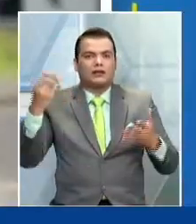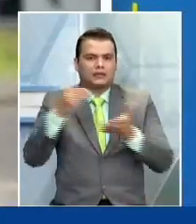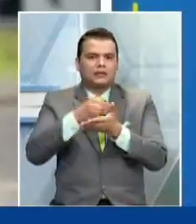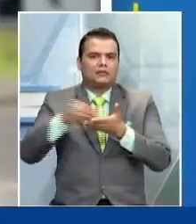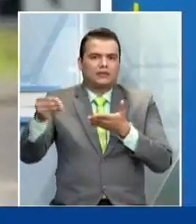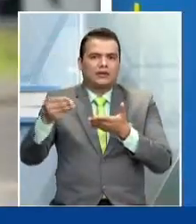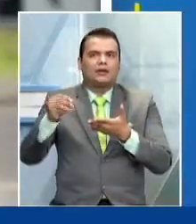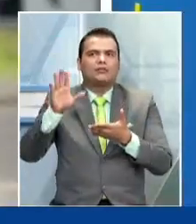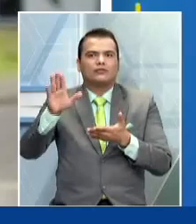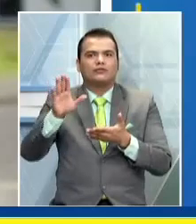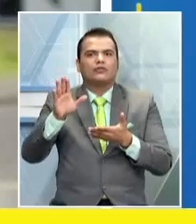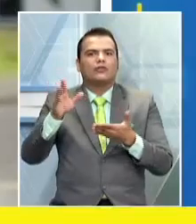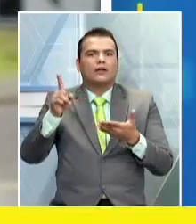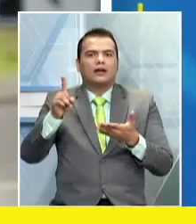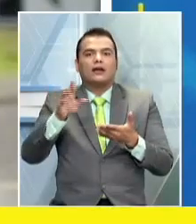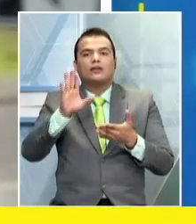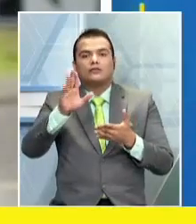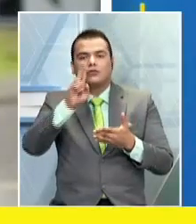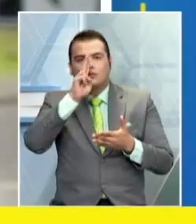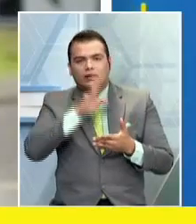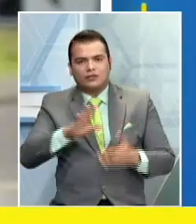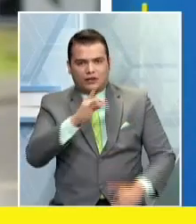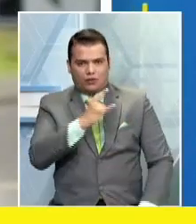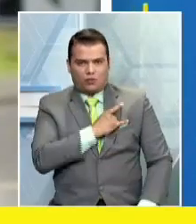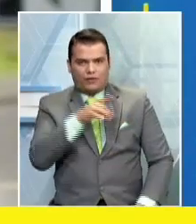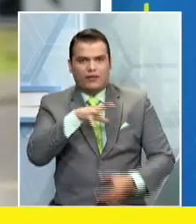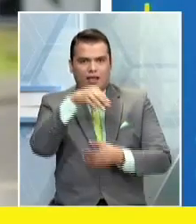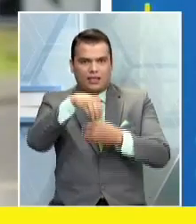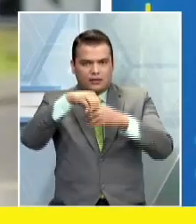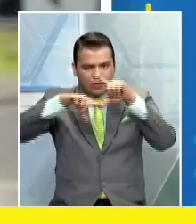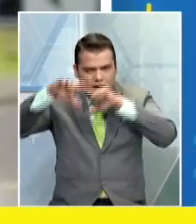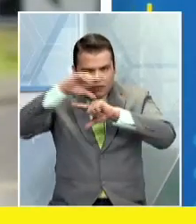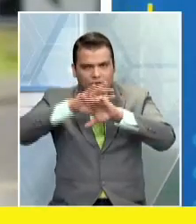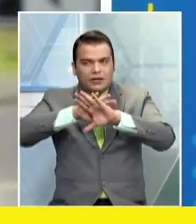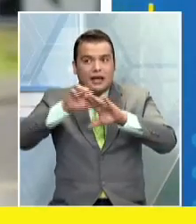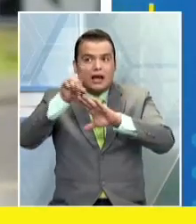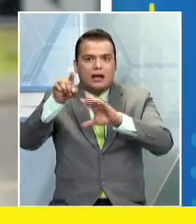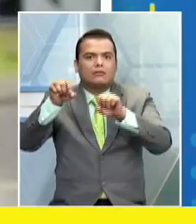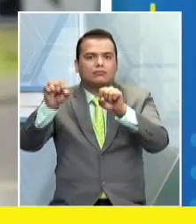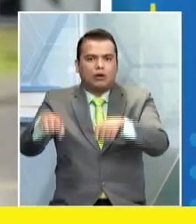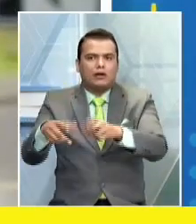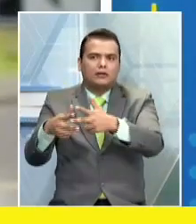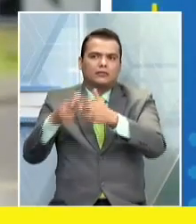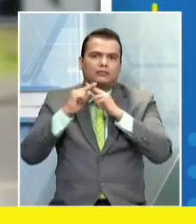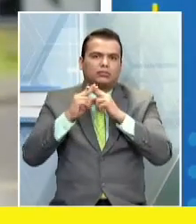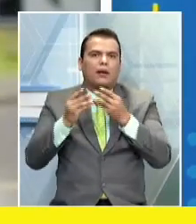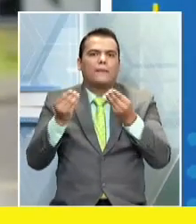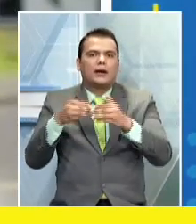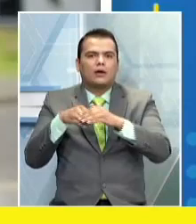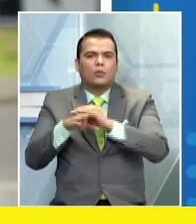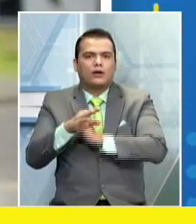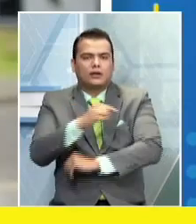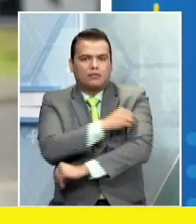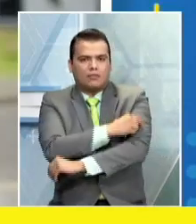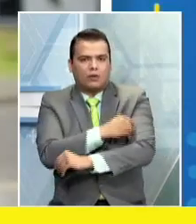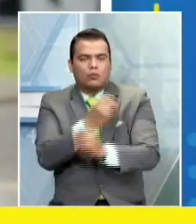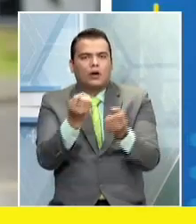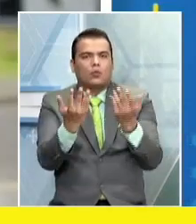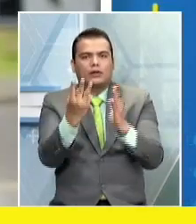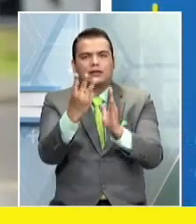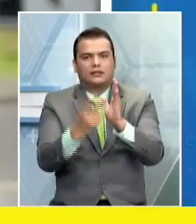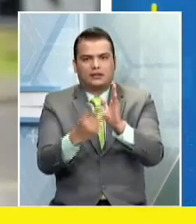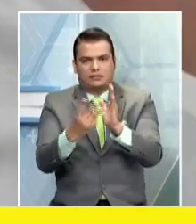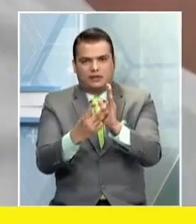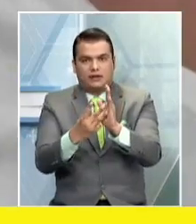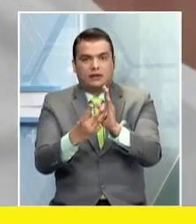tenía la universidad para un laboratorio científico para que ahí podamos almacenar al menos 3.000 vacunas. Recordemos que estas vacunas, en particular